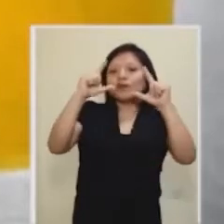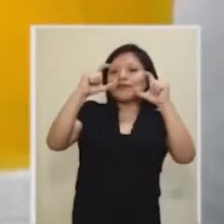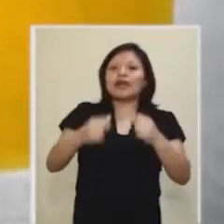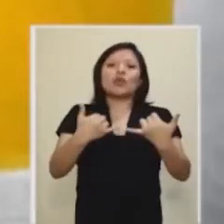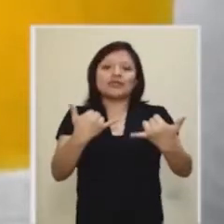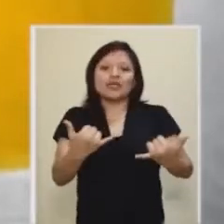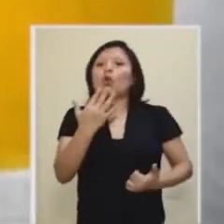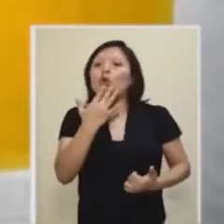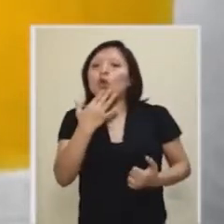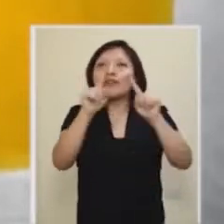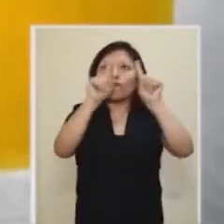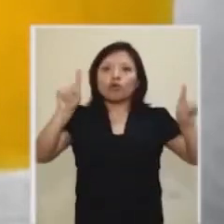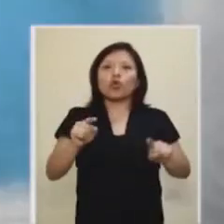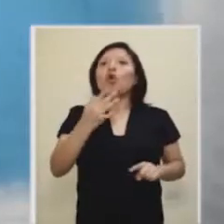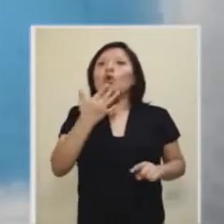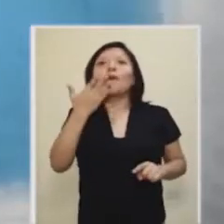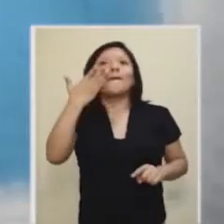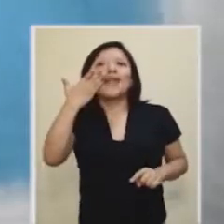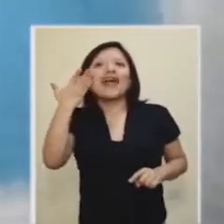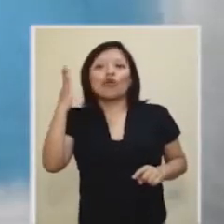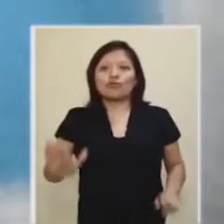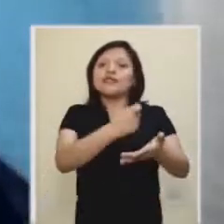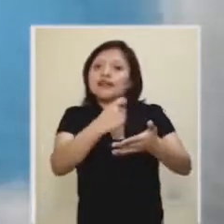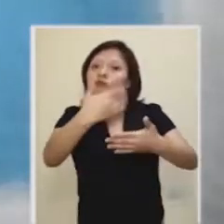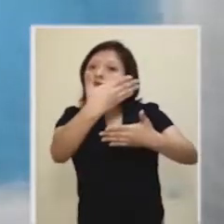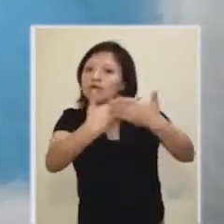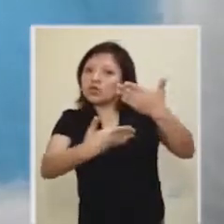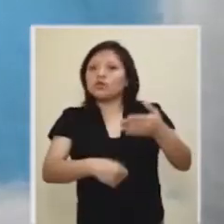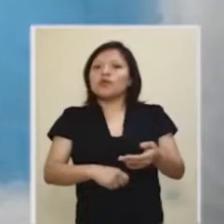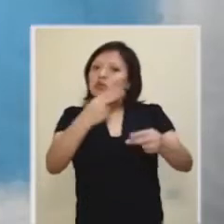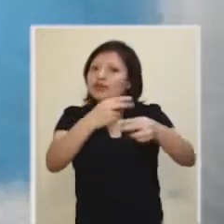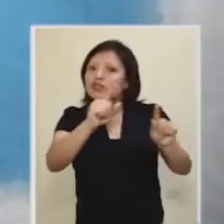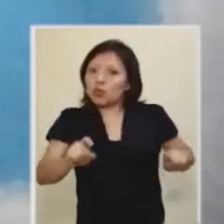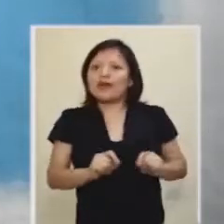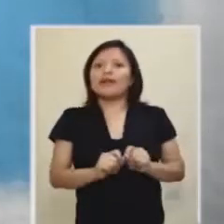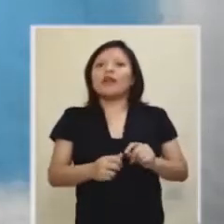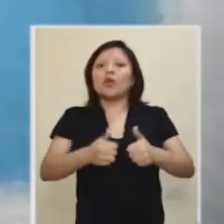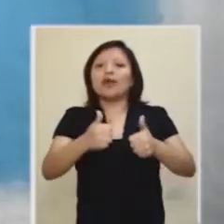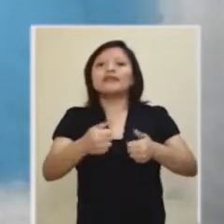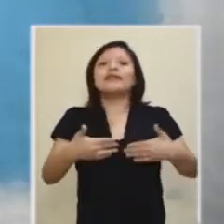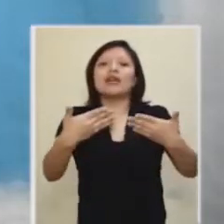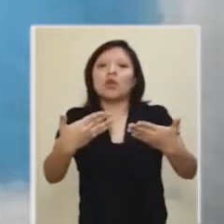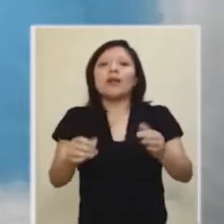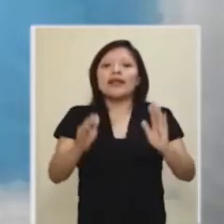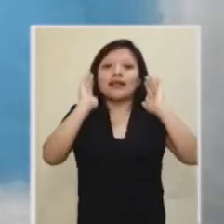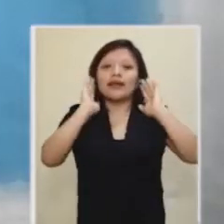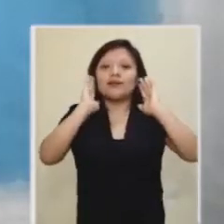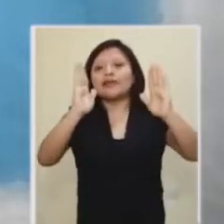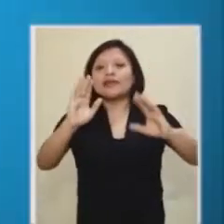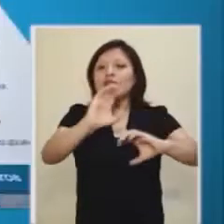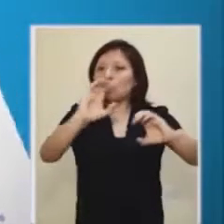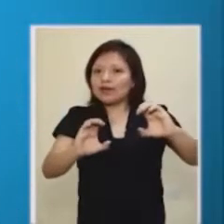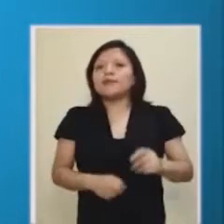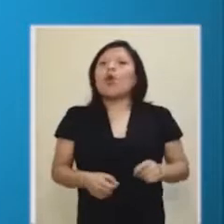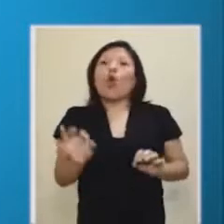Y en el público es el 5 por ciento para personas con discapacidad. Entonces, a través de, de, programas que